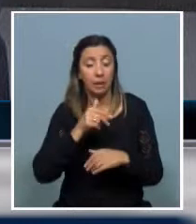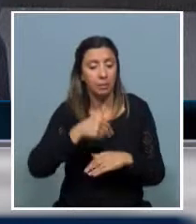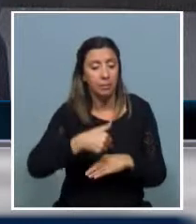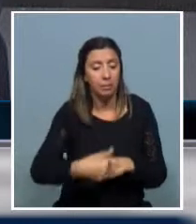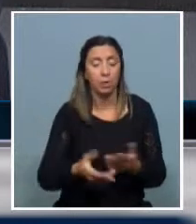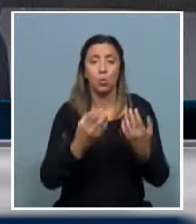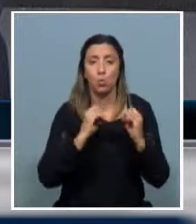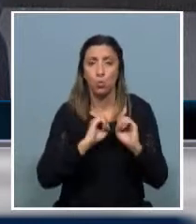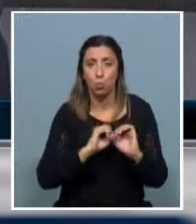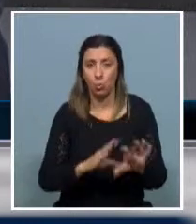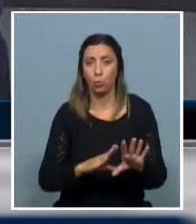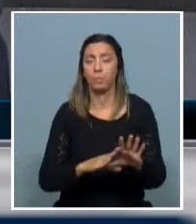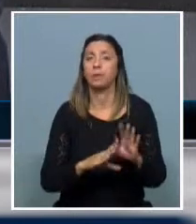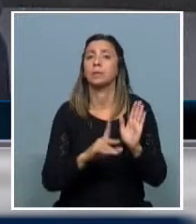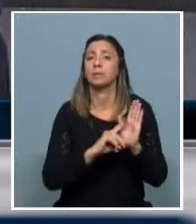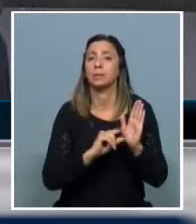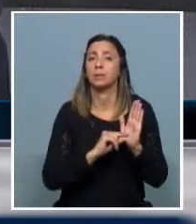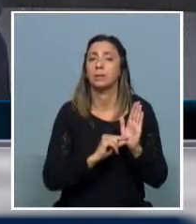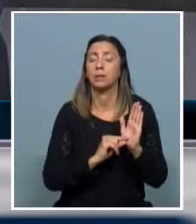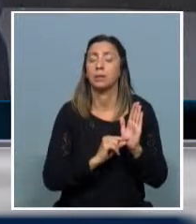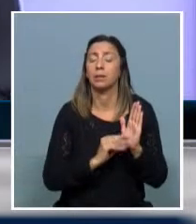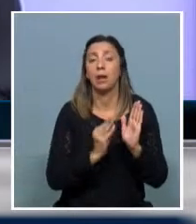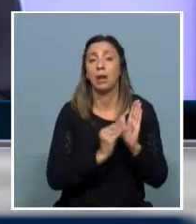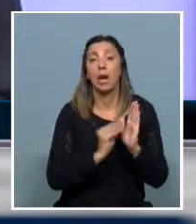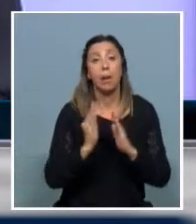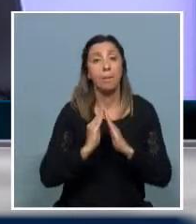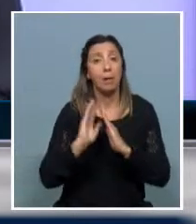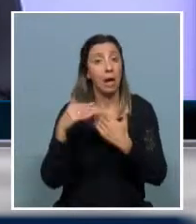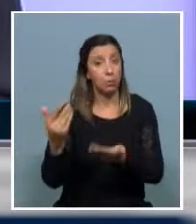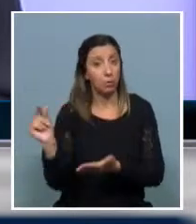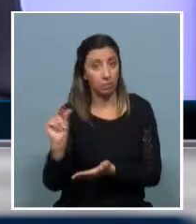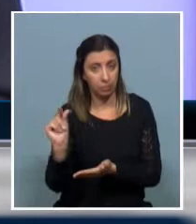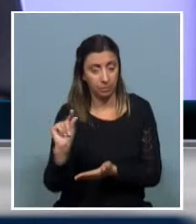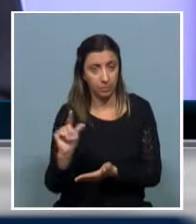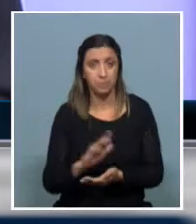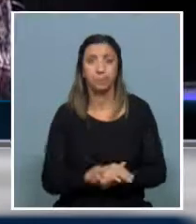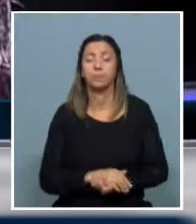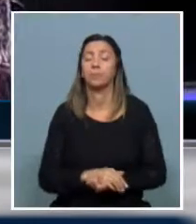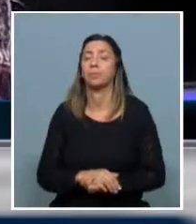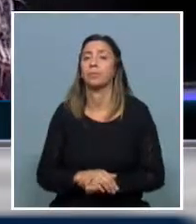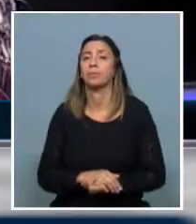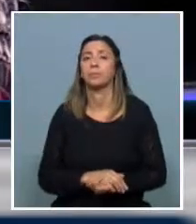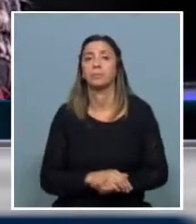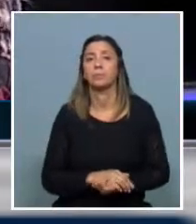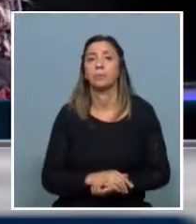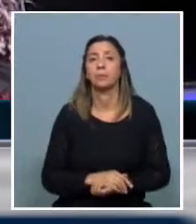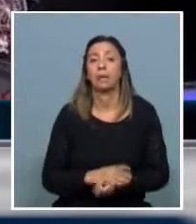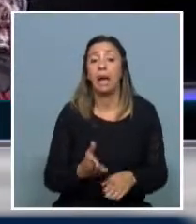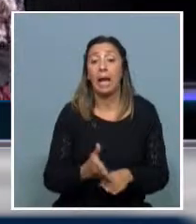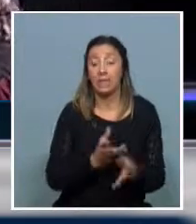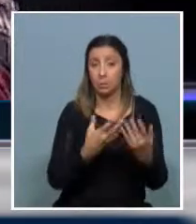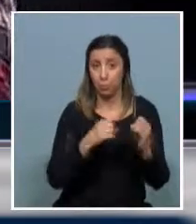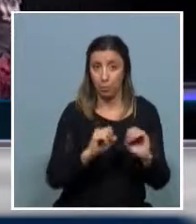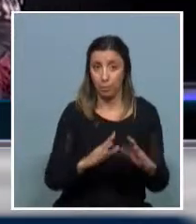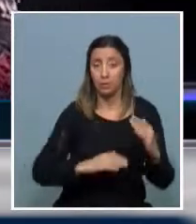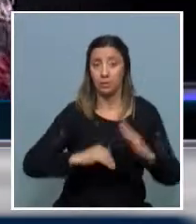se comienzan a hacer esos decretos de preadjudicación. Los decretos de preadjudicación se hacen antes de que